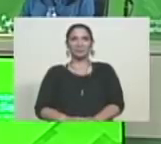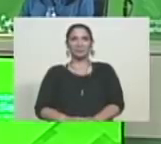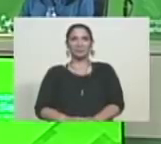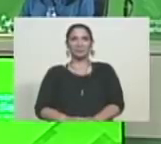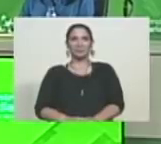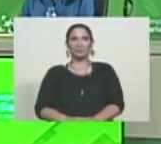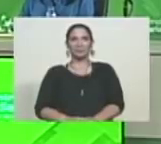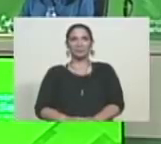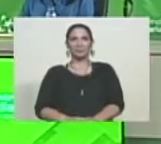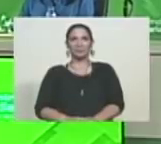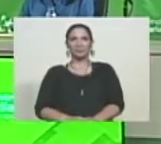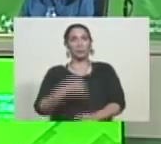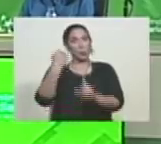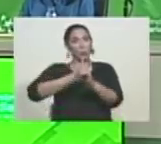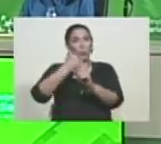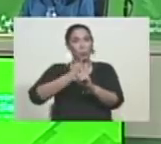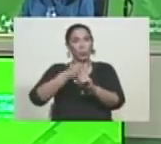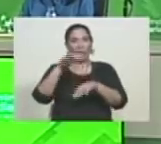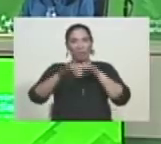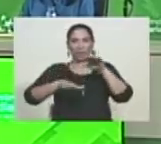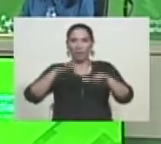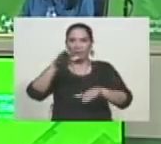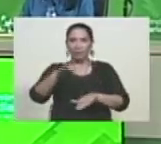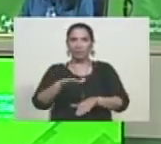de la lucha que ustedes están llevando adelante.